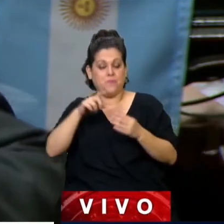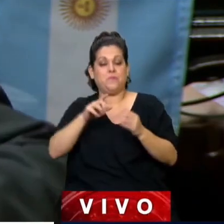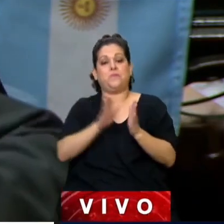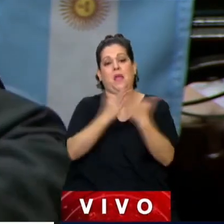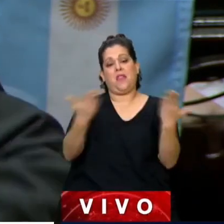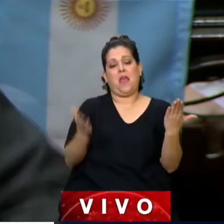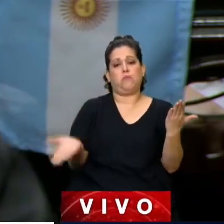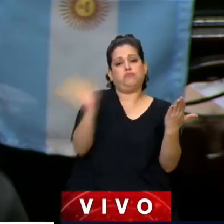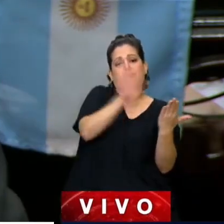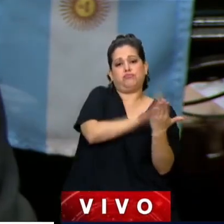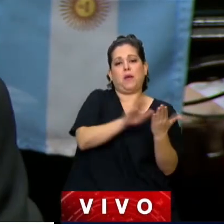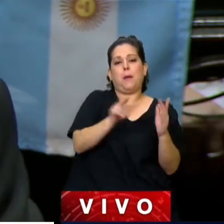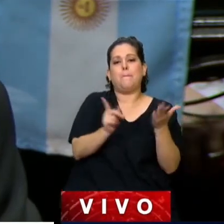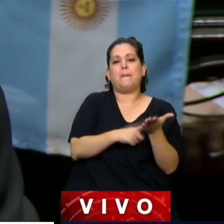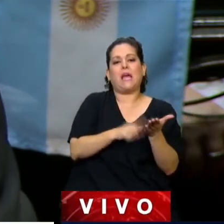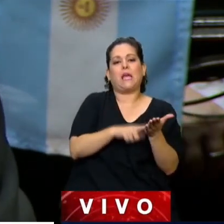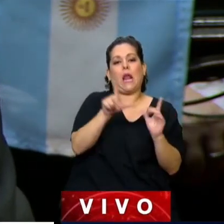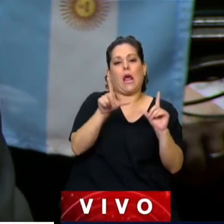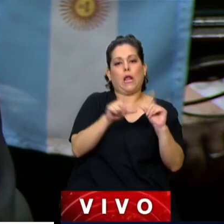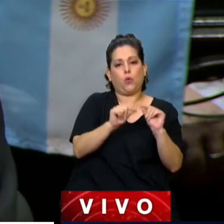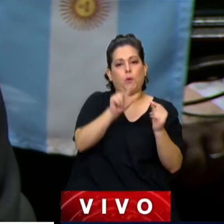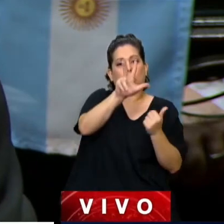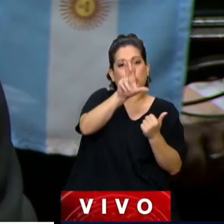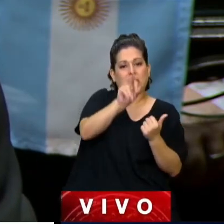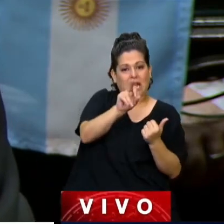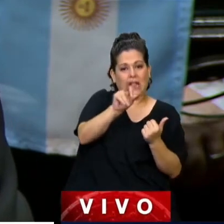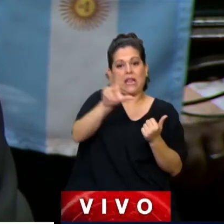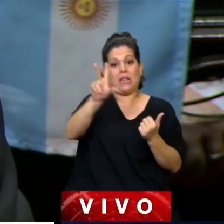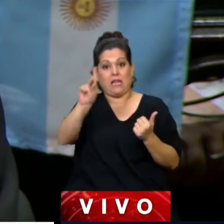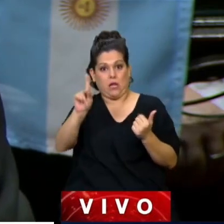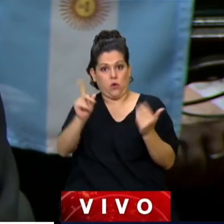en la página 30 y en la página 31,